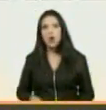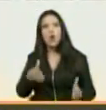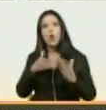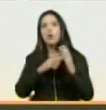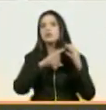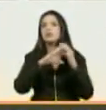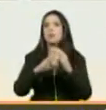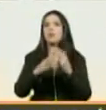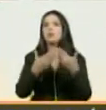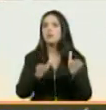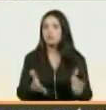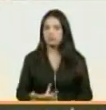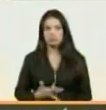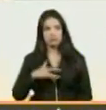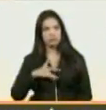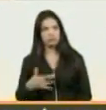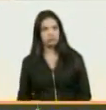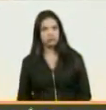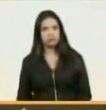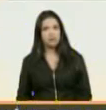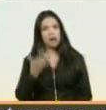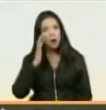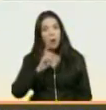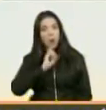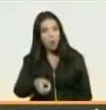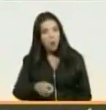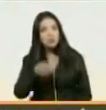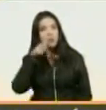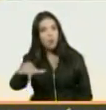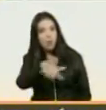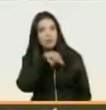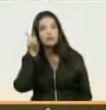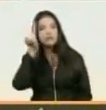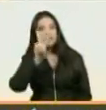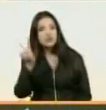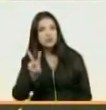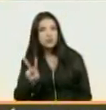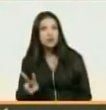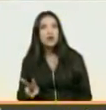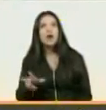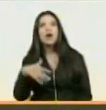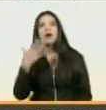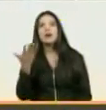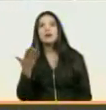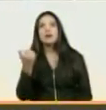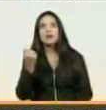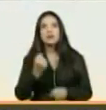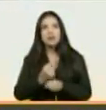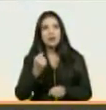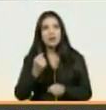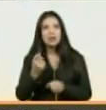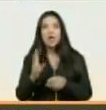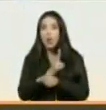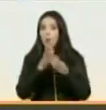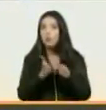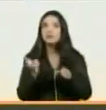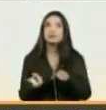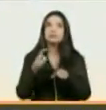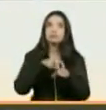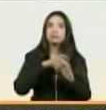público? ¿Será que tienen odio por el pueblo venezolano que se sirve de ese transporte público